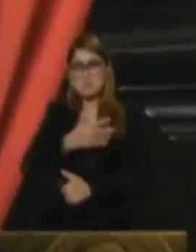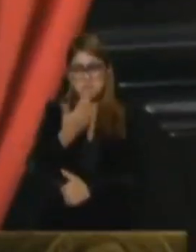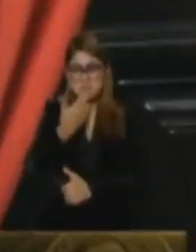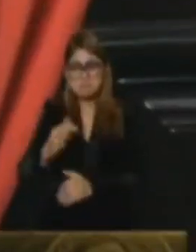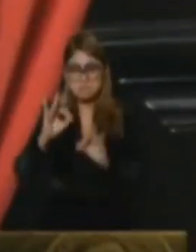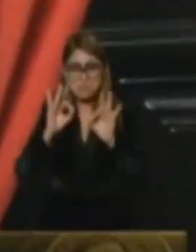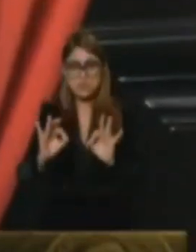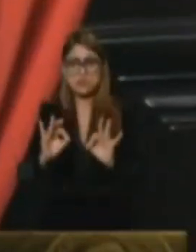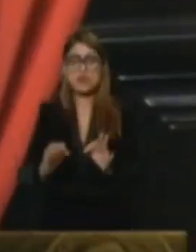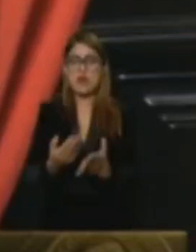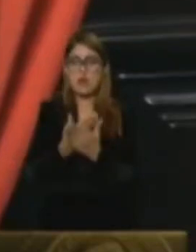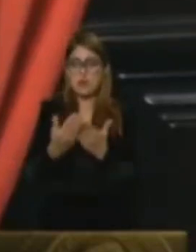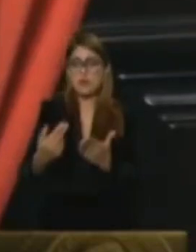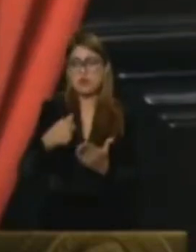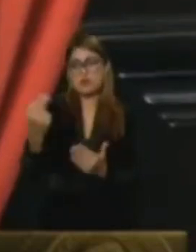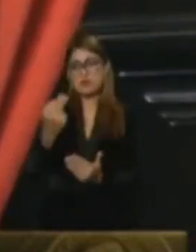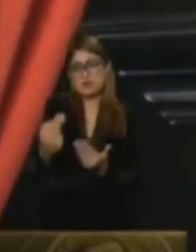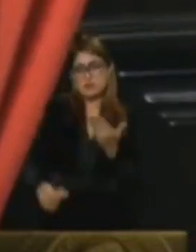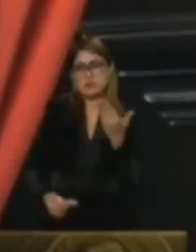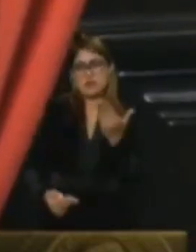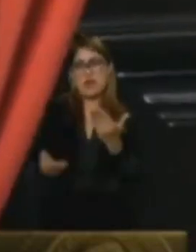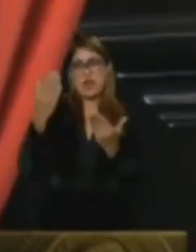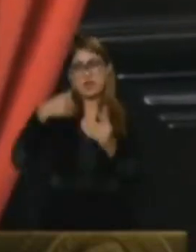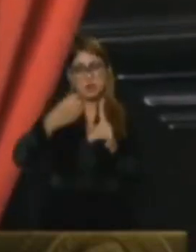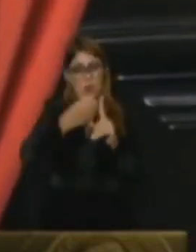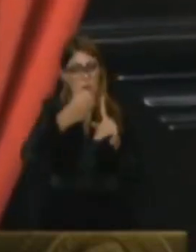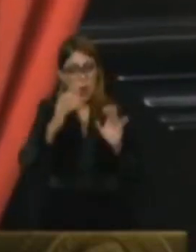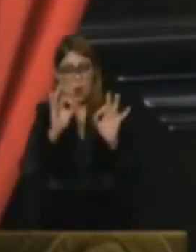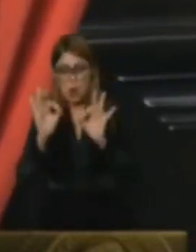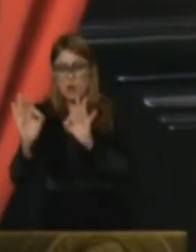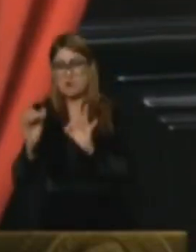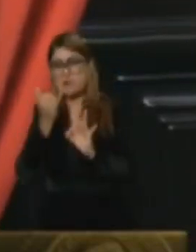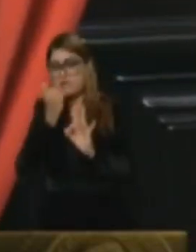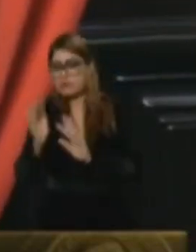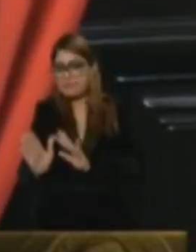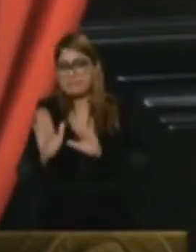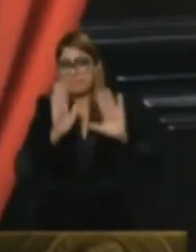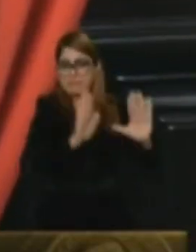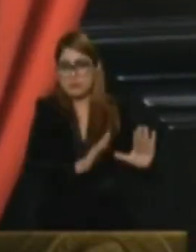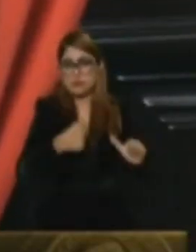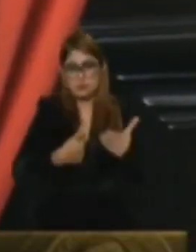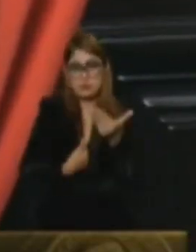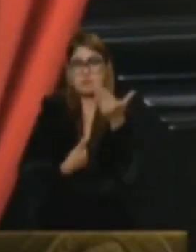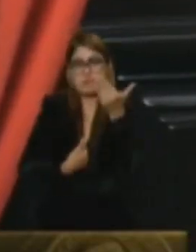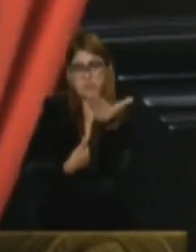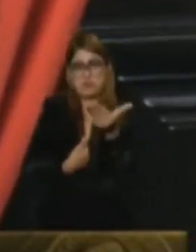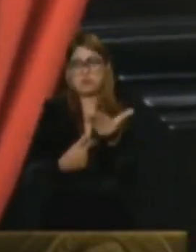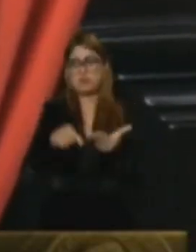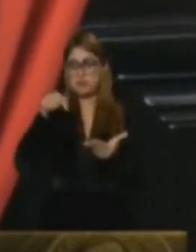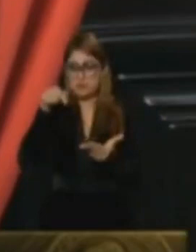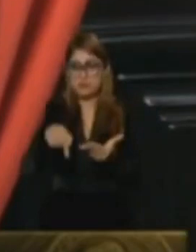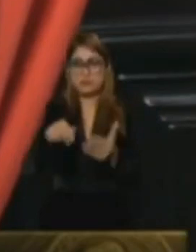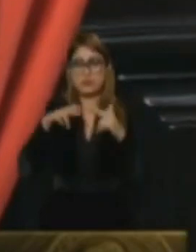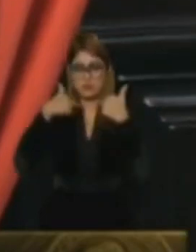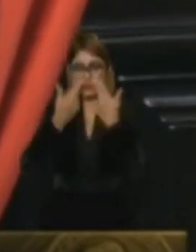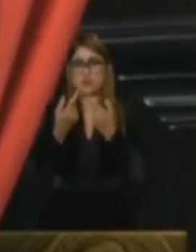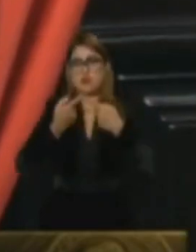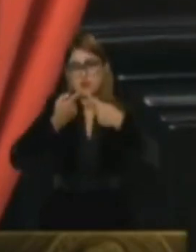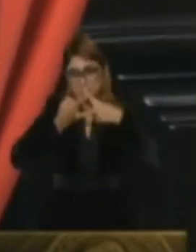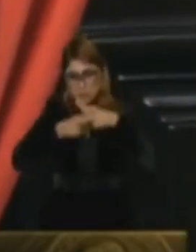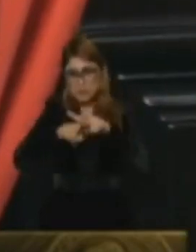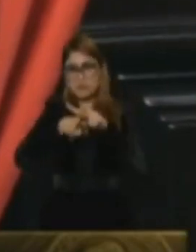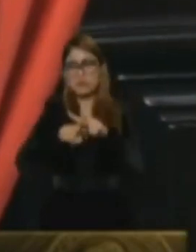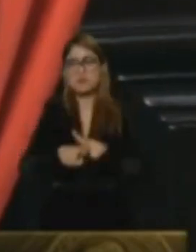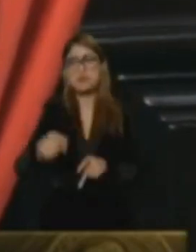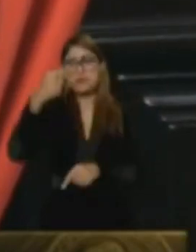veo obligado a prescindir de las fórmulas obligadas y a suplicar a usted se sirva a dar principio a esta sesión,